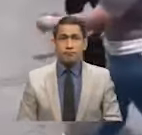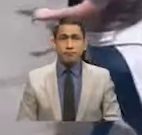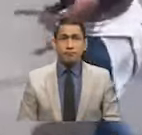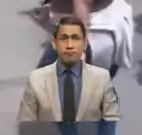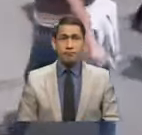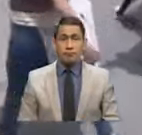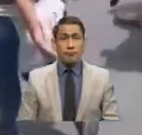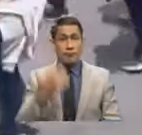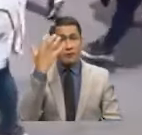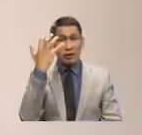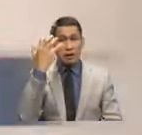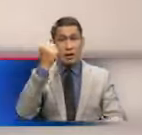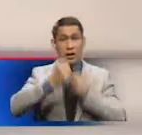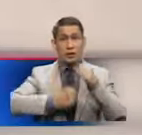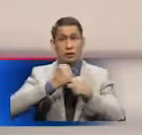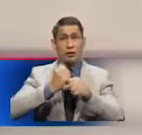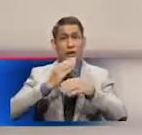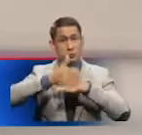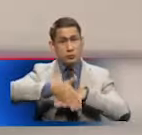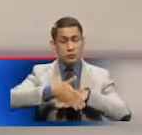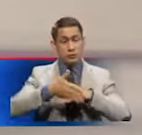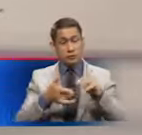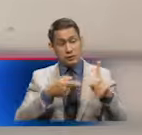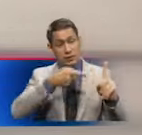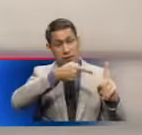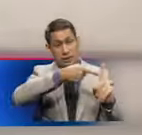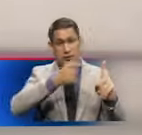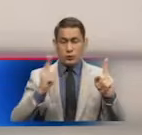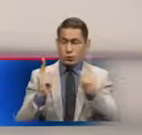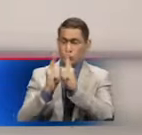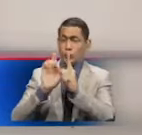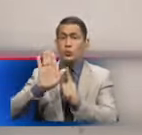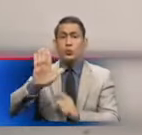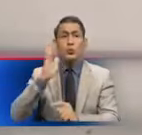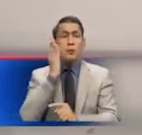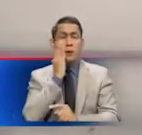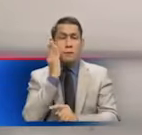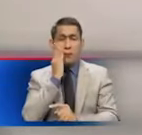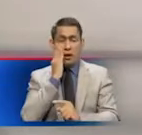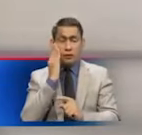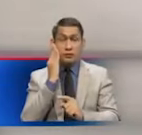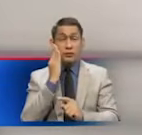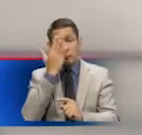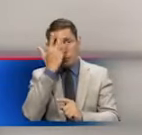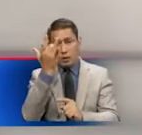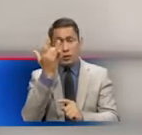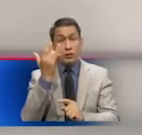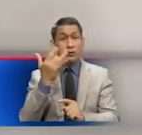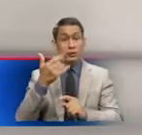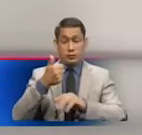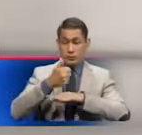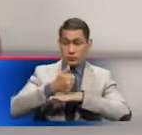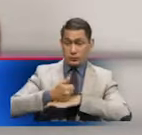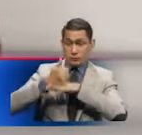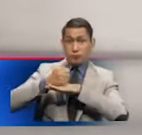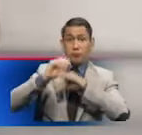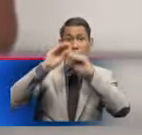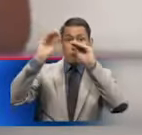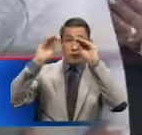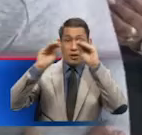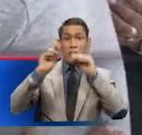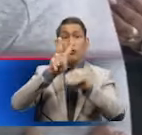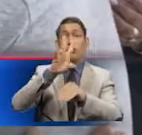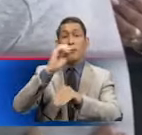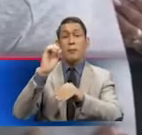Luego de 15 años, Cristian Arellano se reencontró con su madre. Esto luego de haber sido reportado como desaparecido en el año